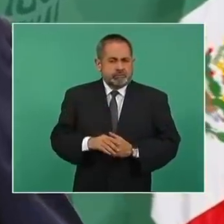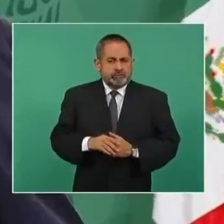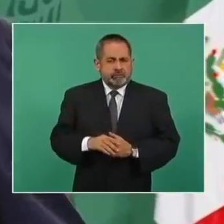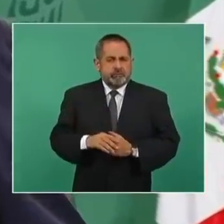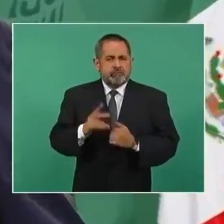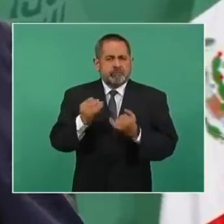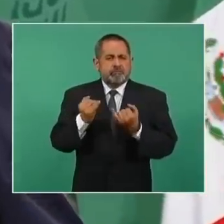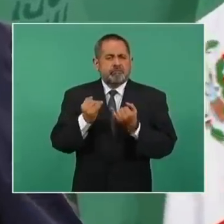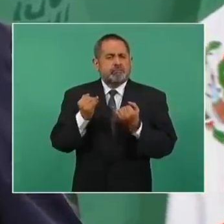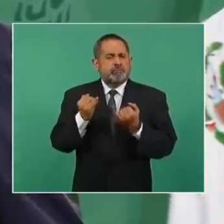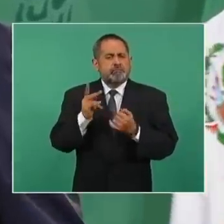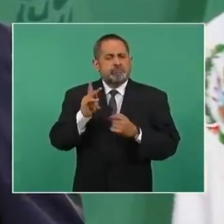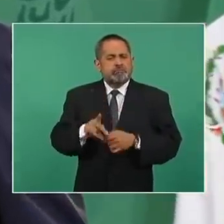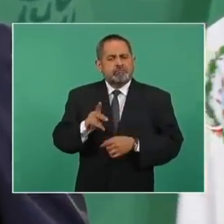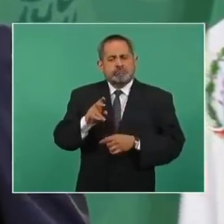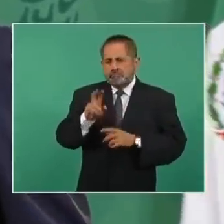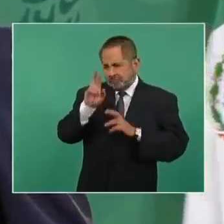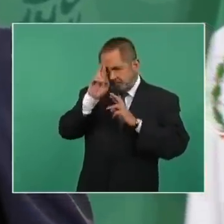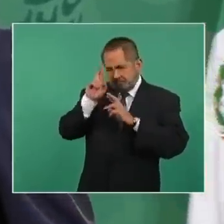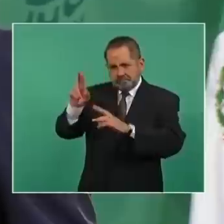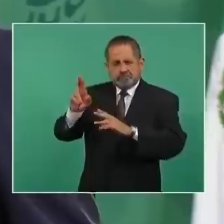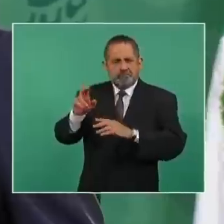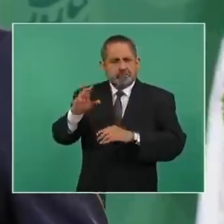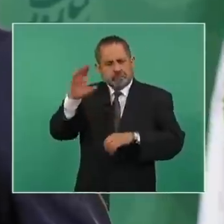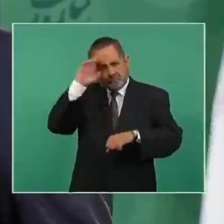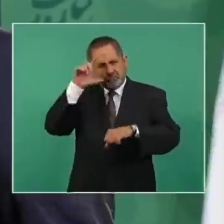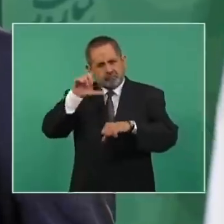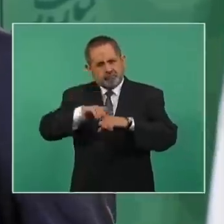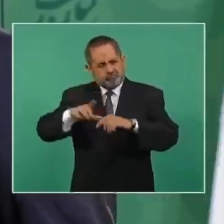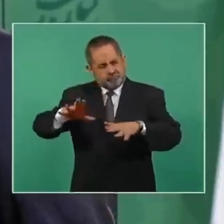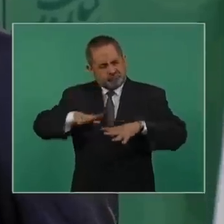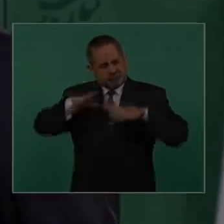como homenaje a la cultura